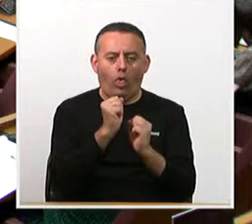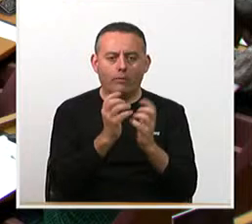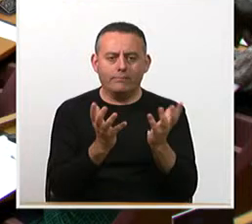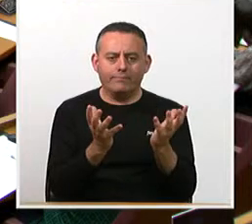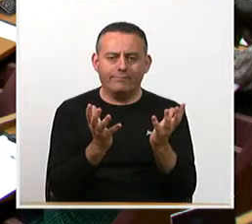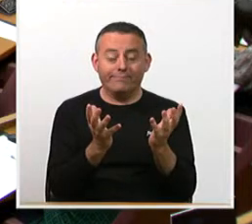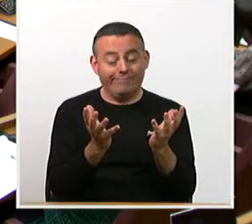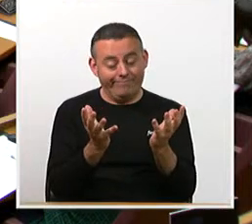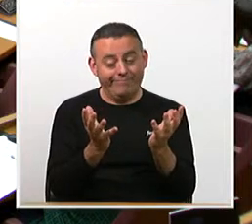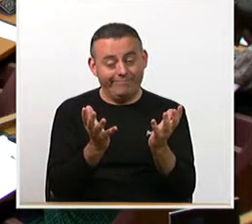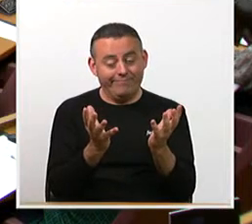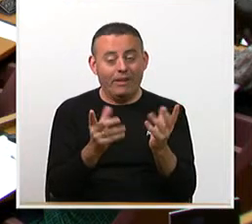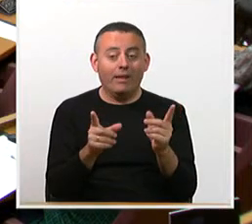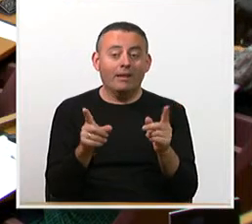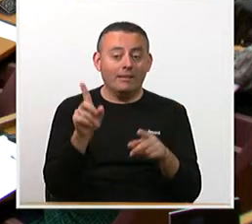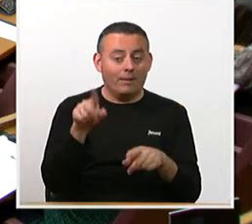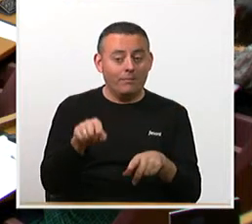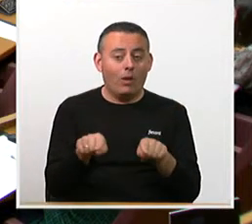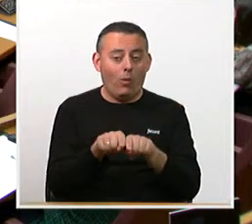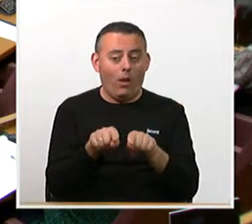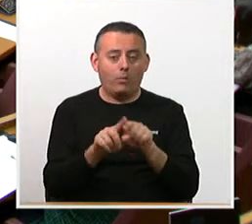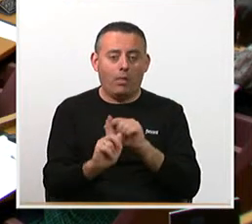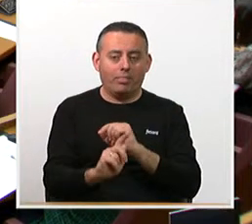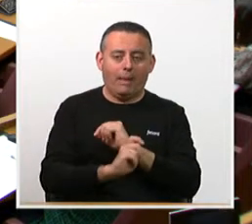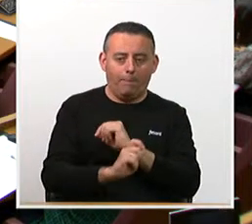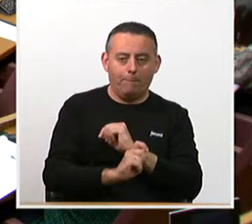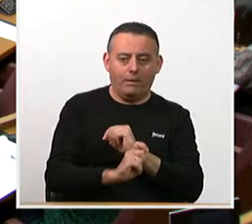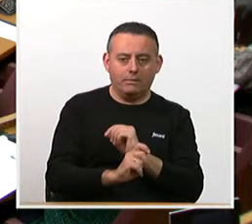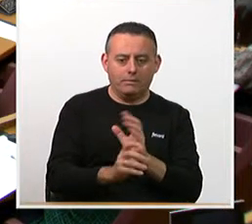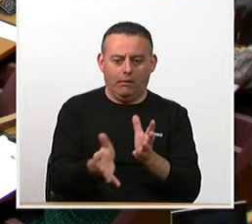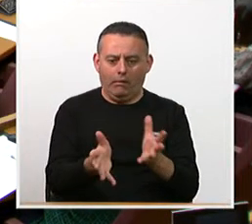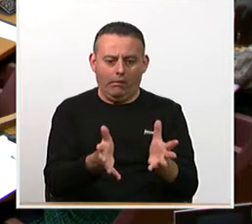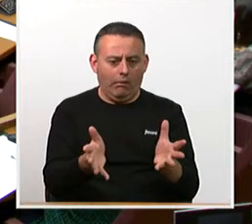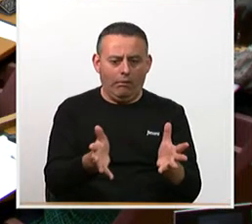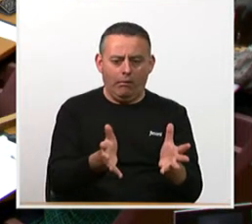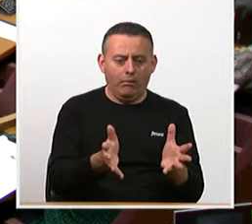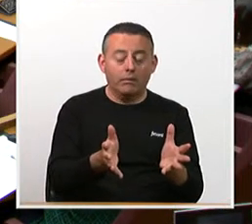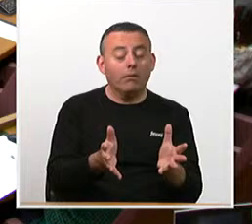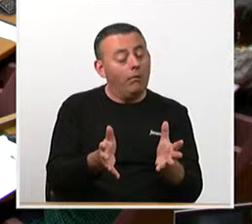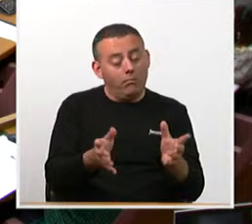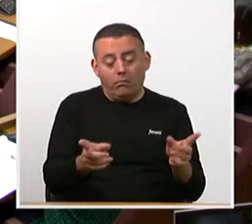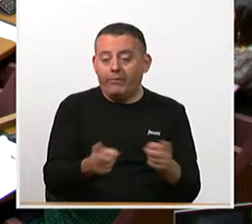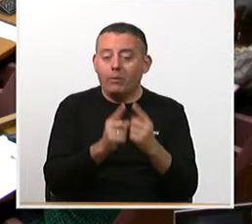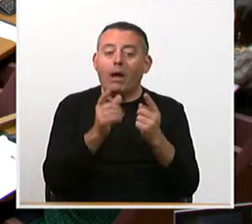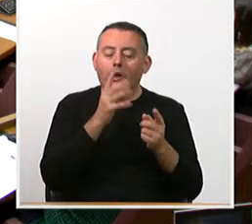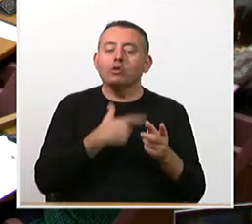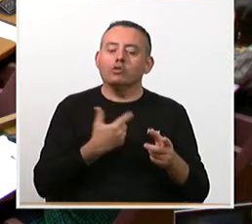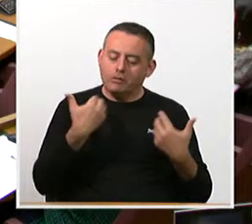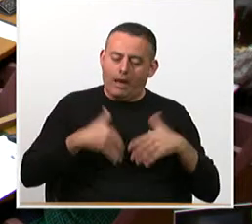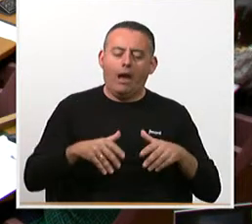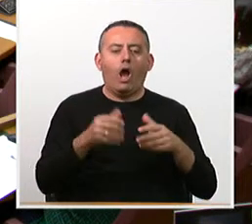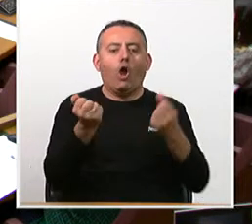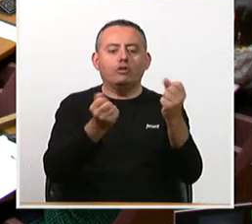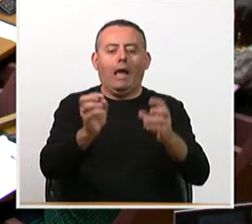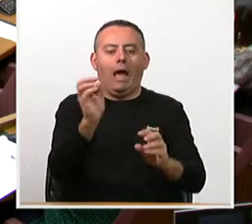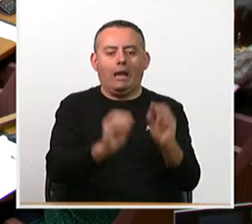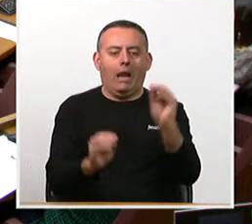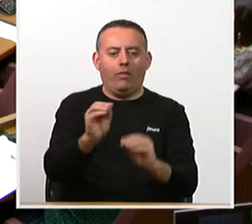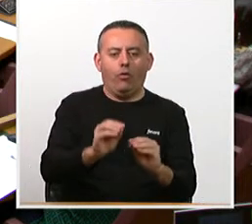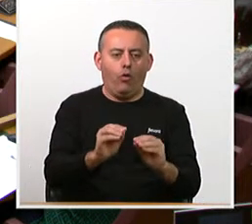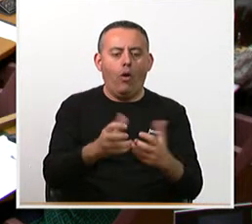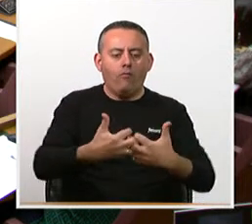trampitas que nos han dejado los hemos devuelto a la vida señorías tenemos Claro que la